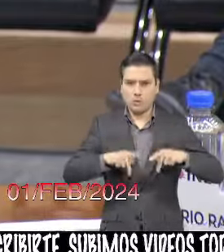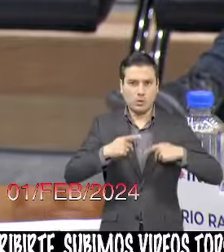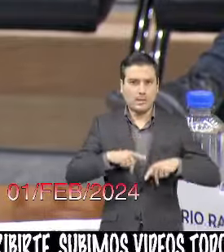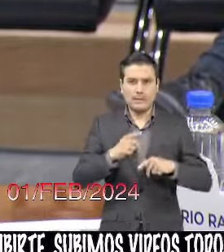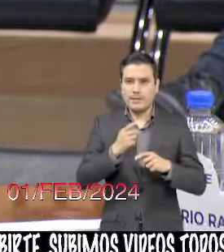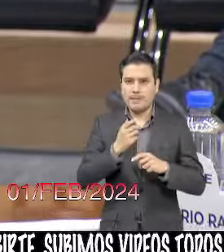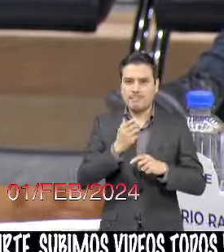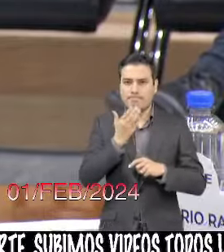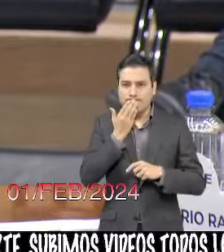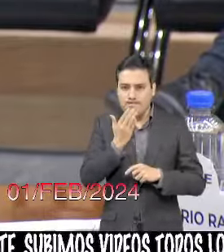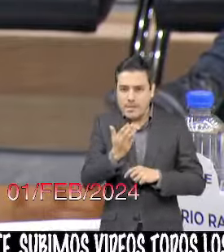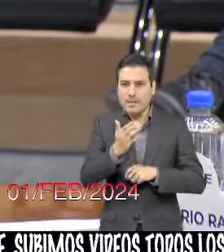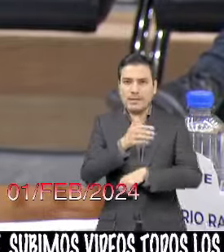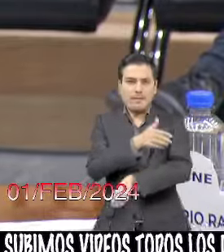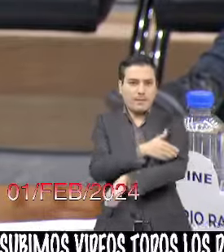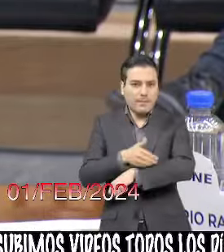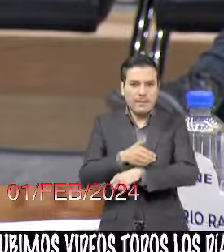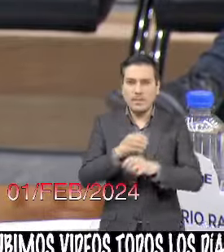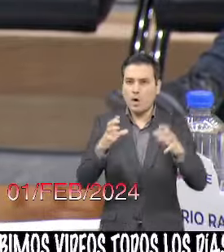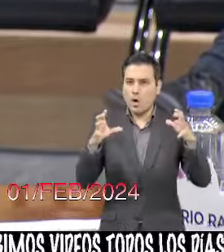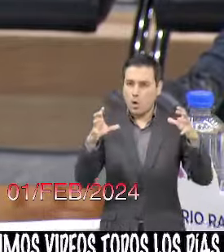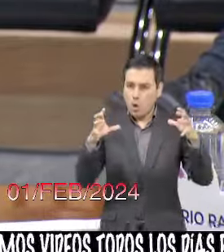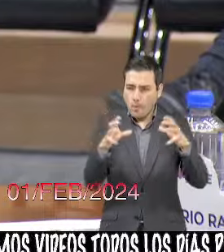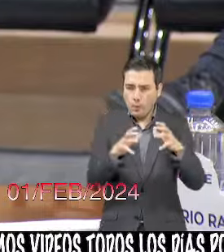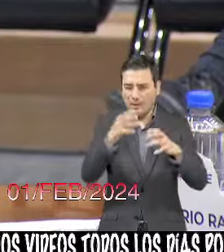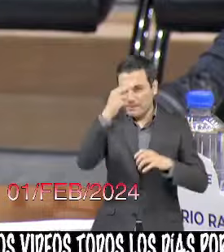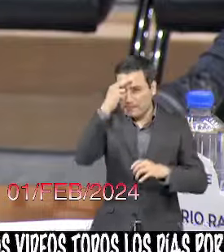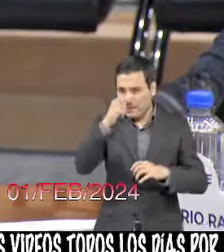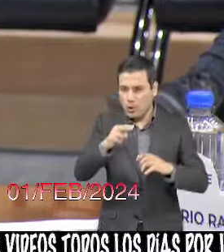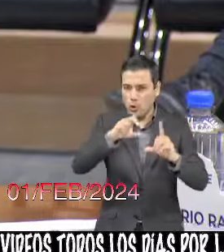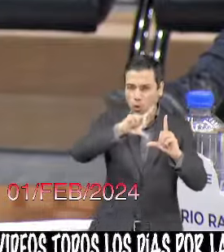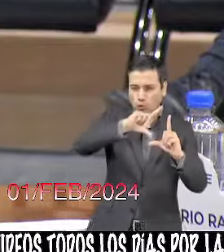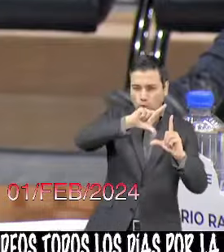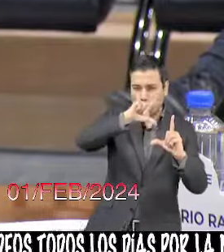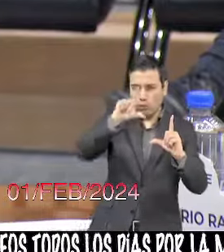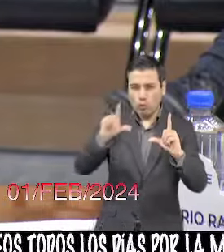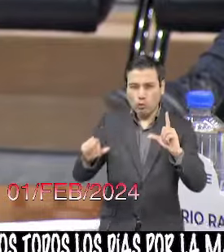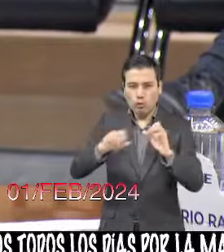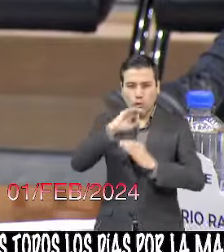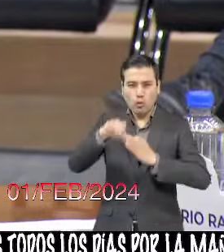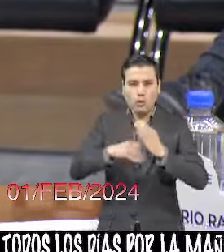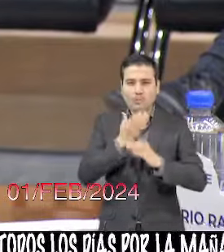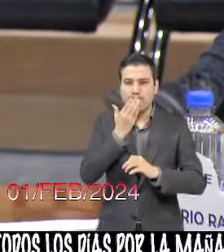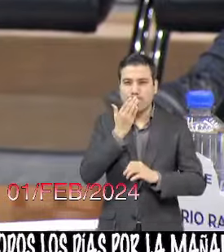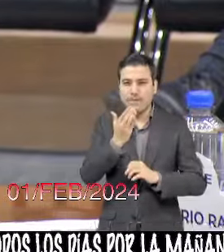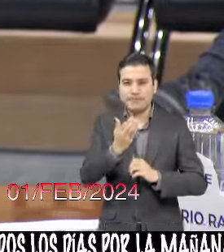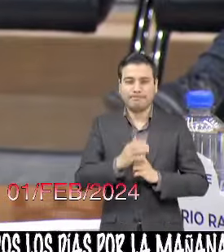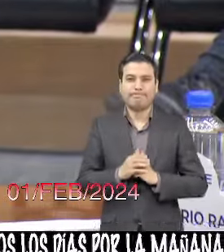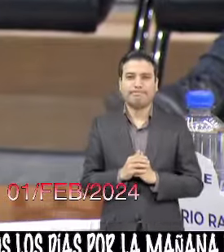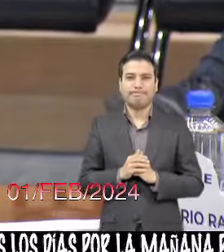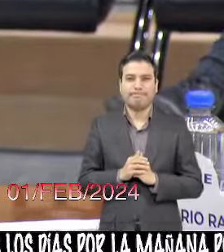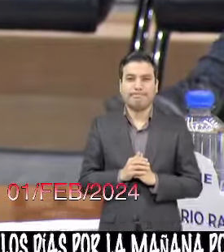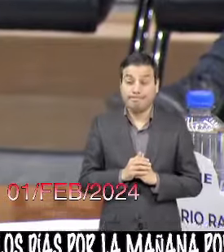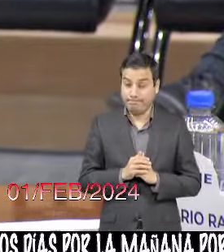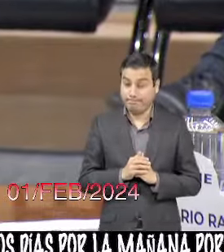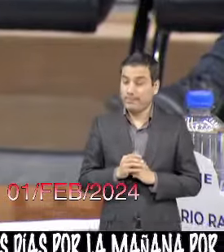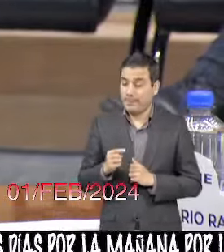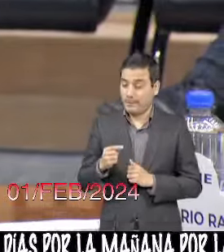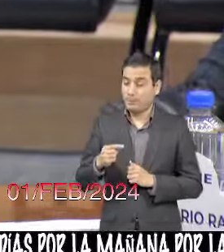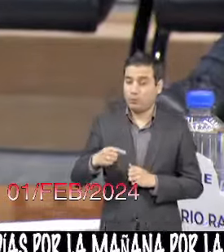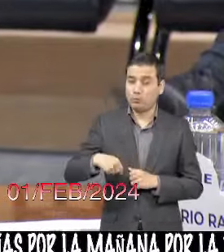la familia y de las comunidades de la patria entera. Es por ello, por lo que no dejaremos de